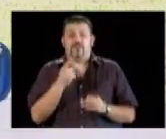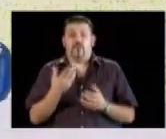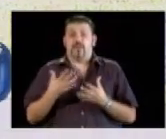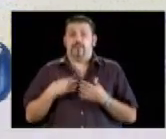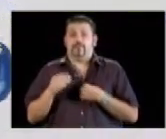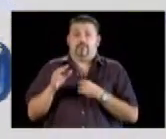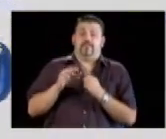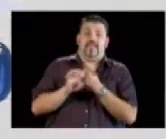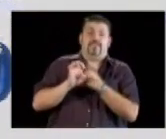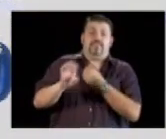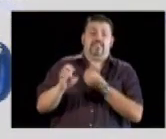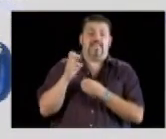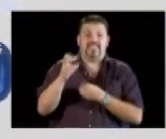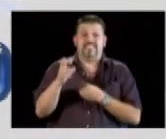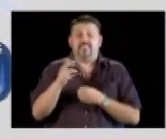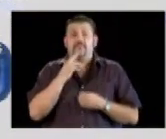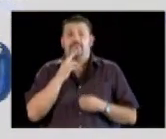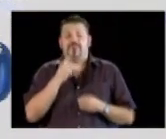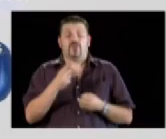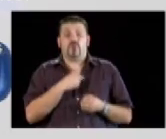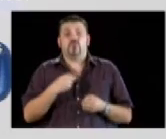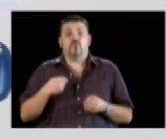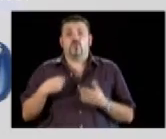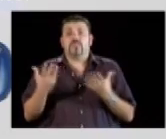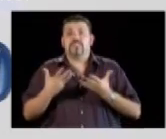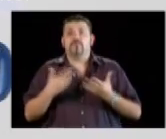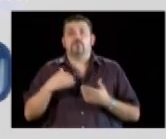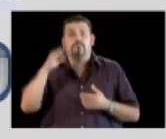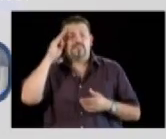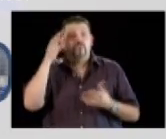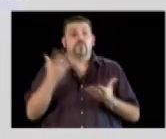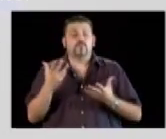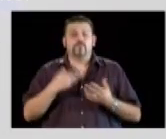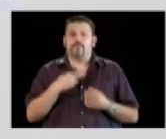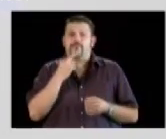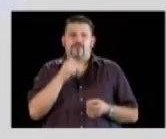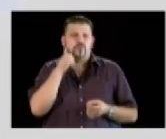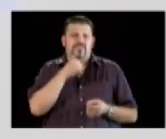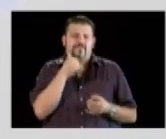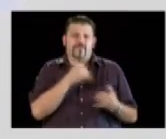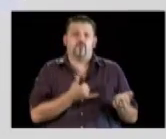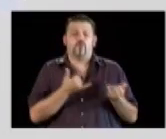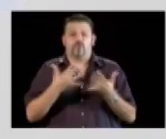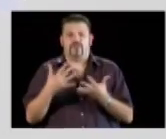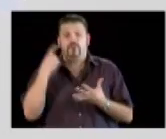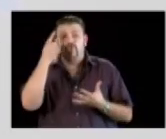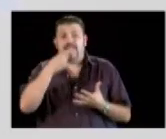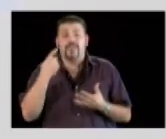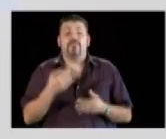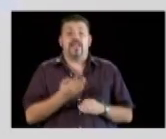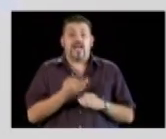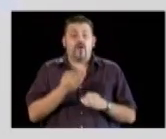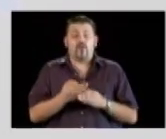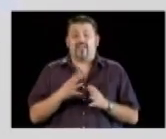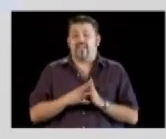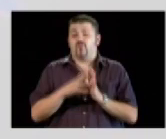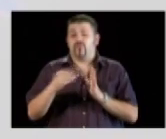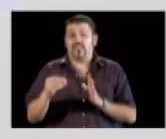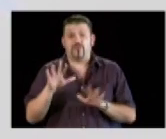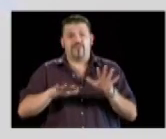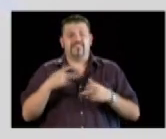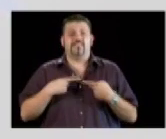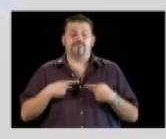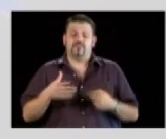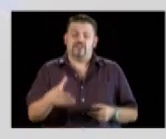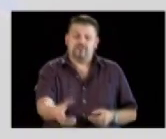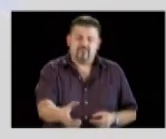algún pañuelo, a veces y casi siempre utilizamos la mano porque es lo primero que nos llevamos a la cara. Entonces, el contagio, y no nada más de la